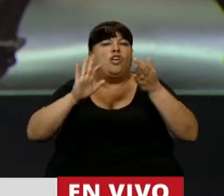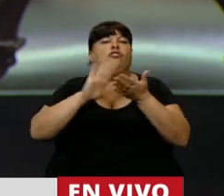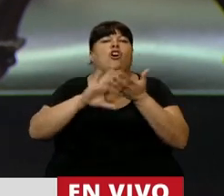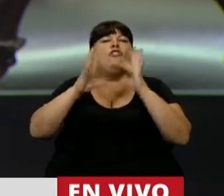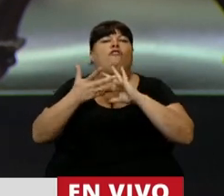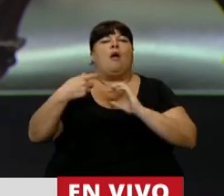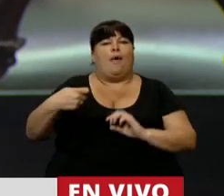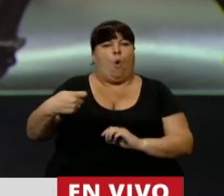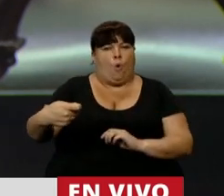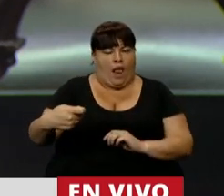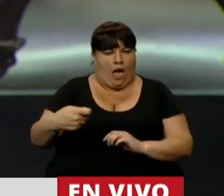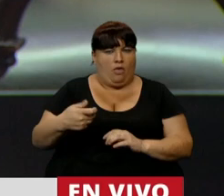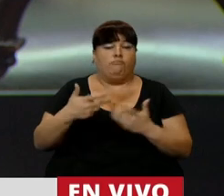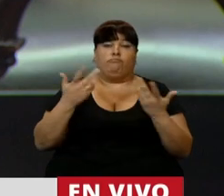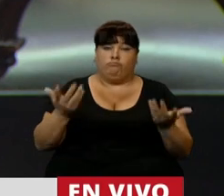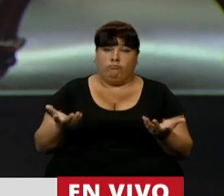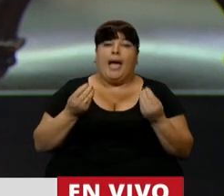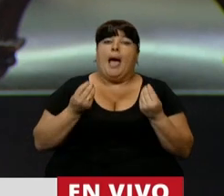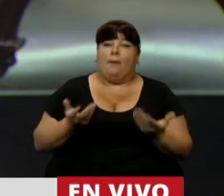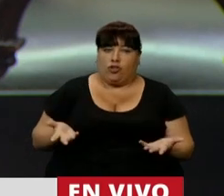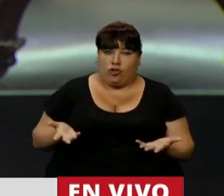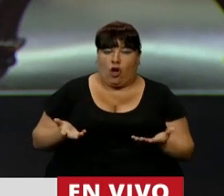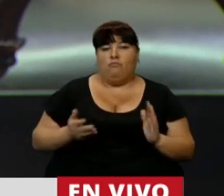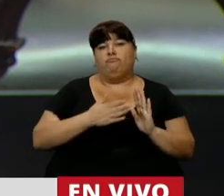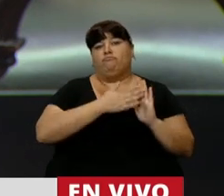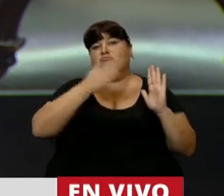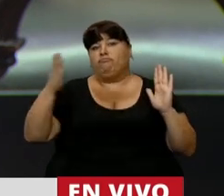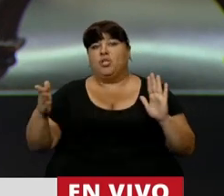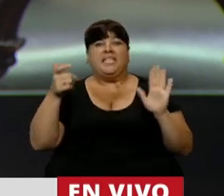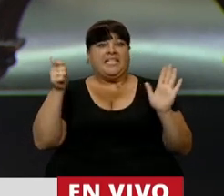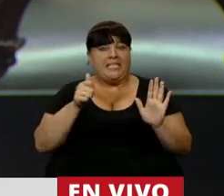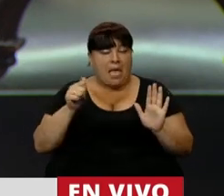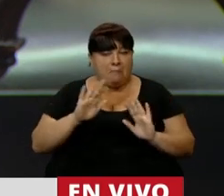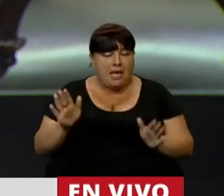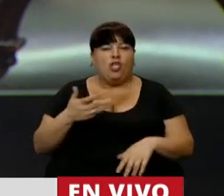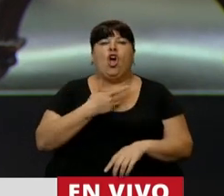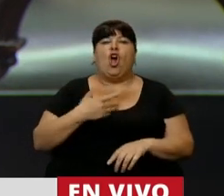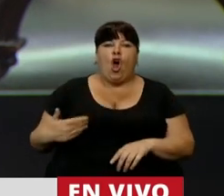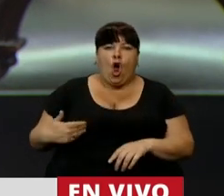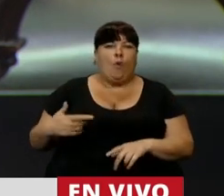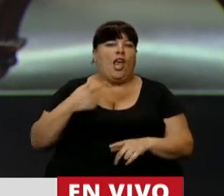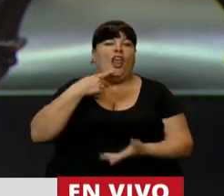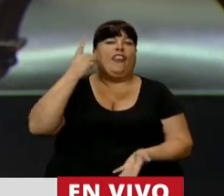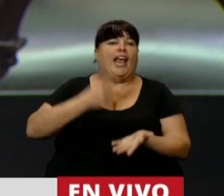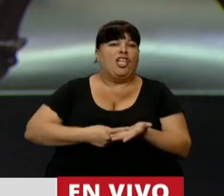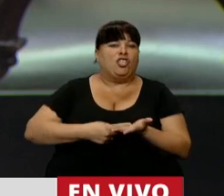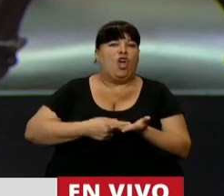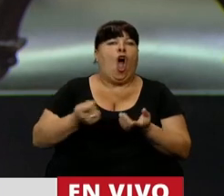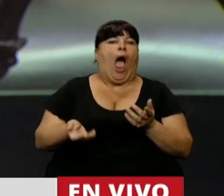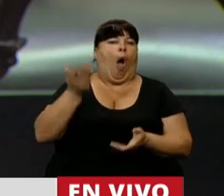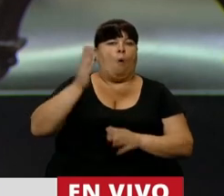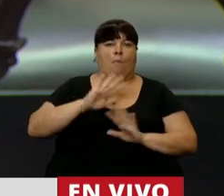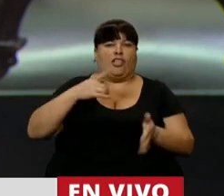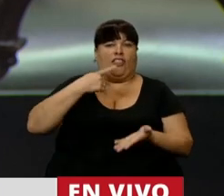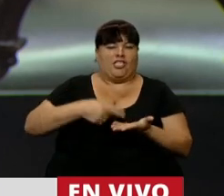sistema previsional. Pues bien, ¿qué pasó? Transcurrieron los 180 días, el gobierno dio por decreto distintos